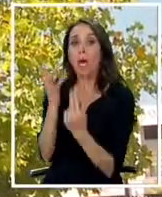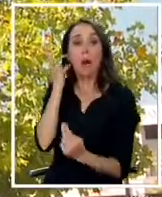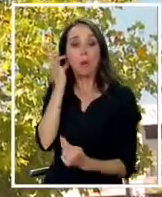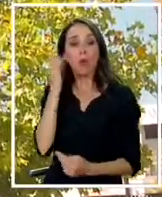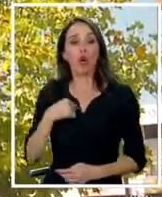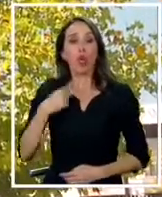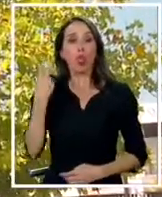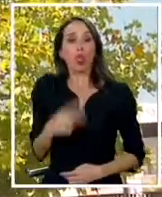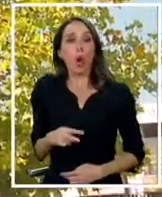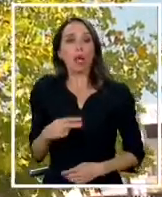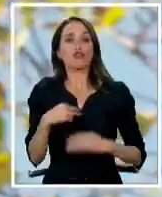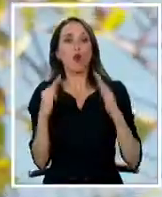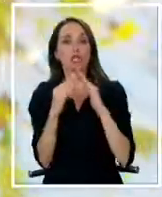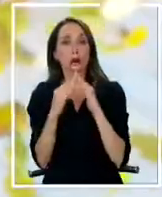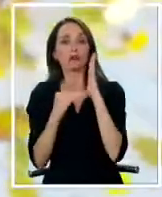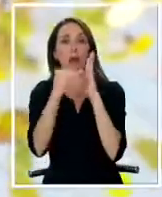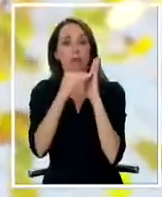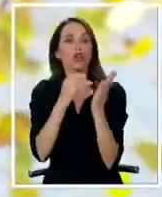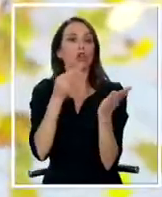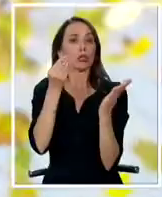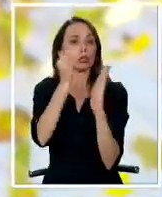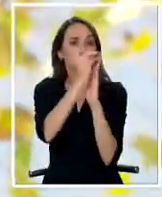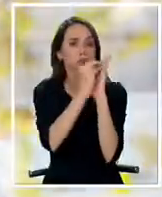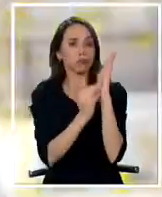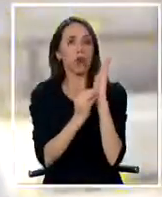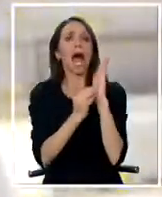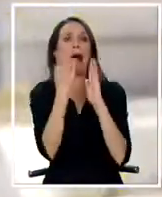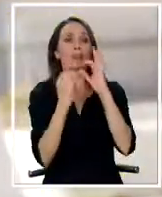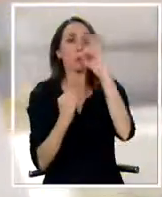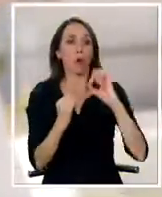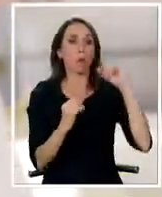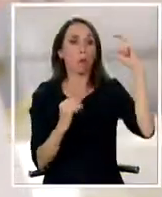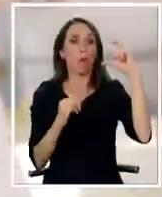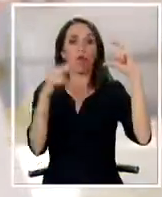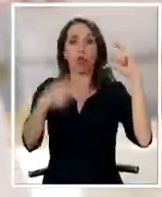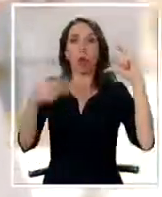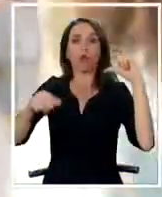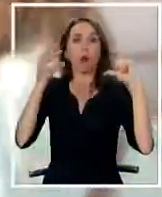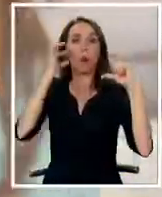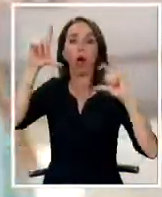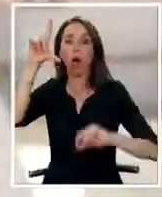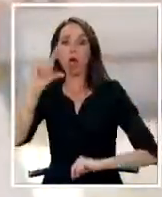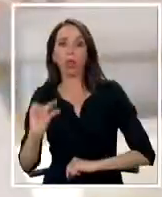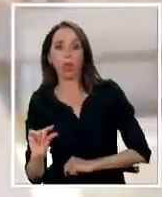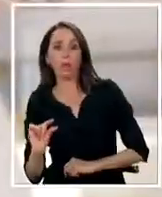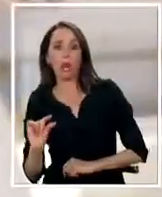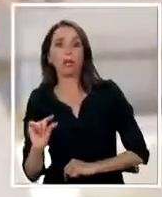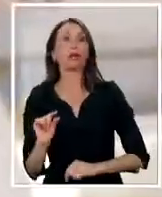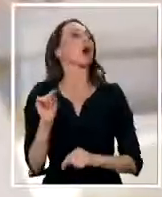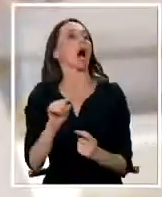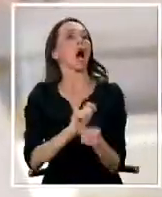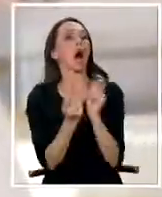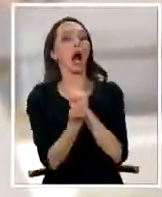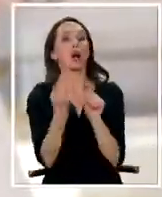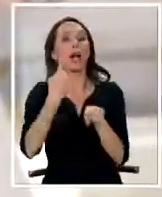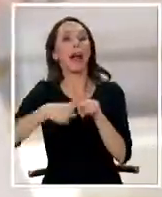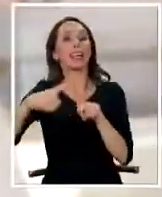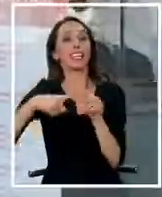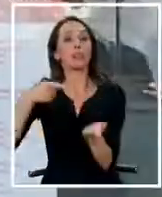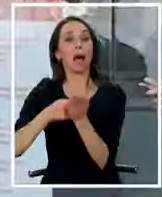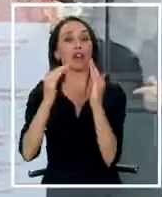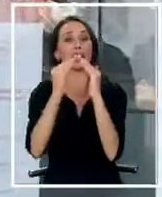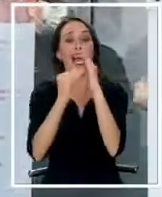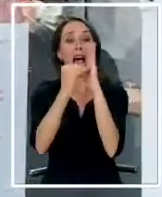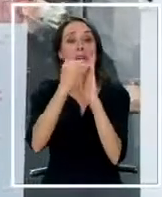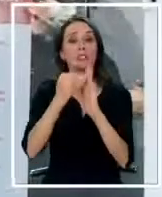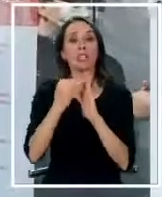como titulares de las viviendas han ido a la baja. Hay negocios que, como se dice, la vuelta al horno y se han bajado por el crédito hipotecario.